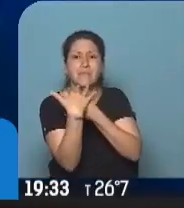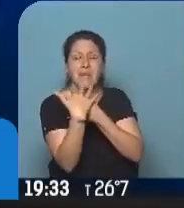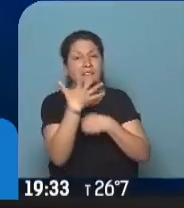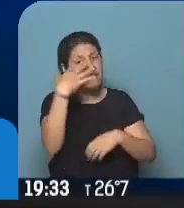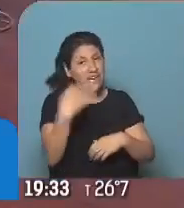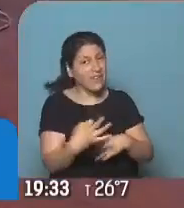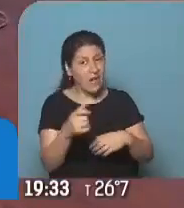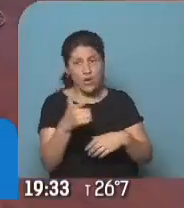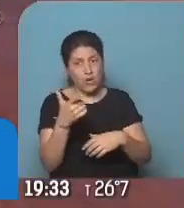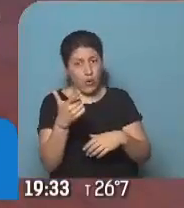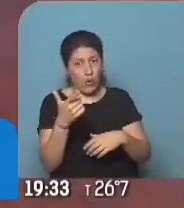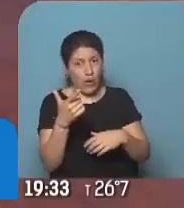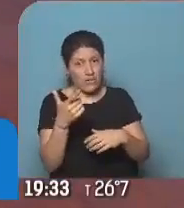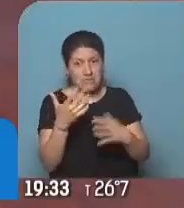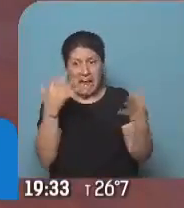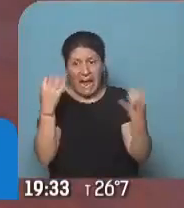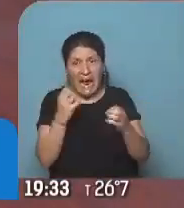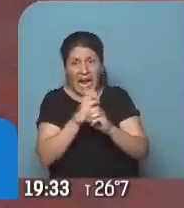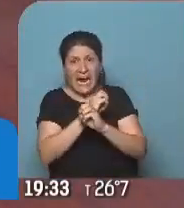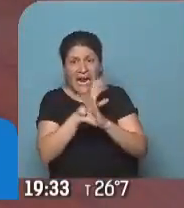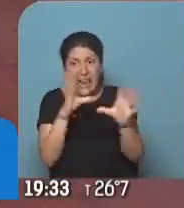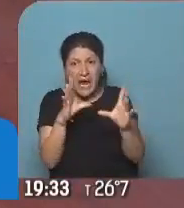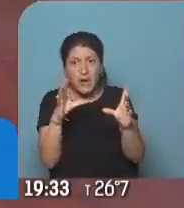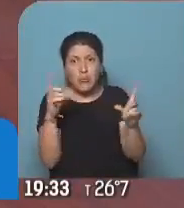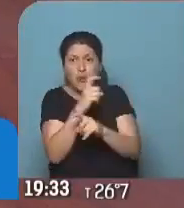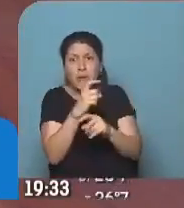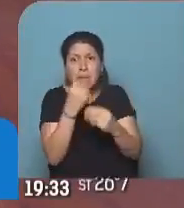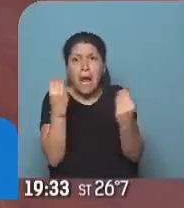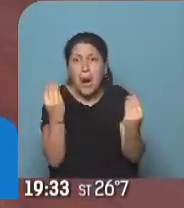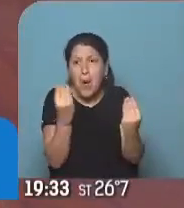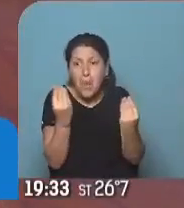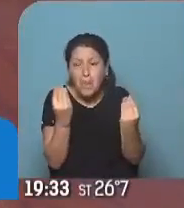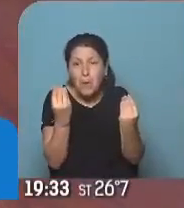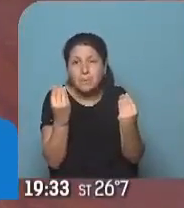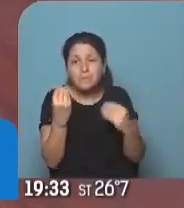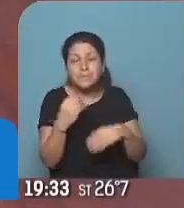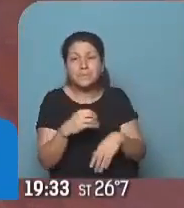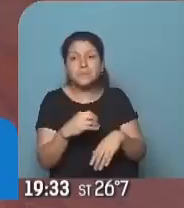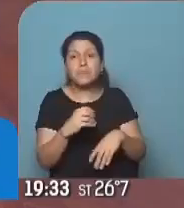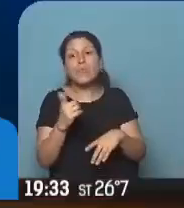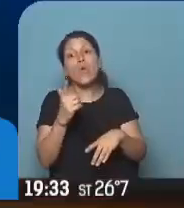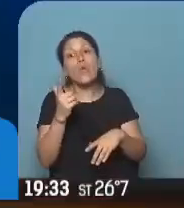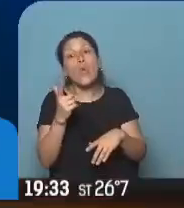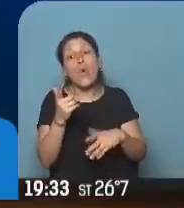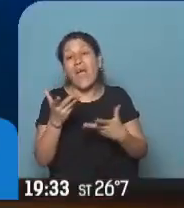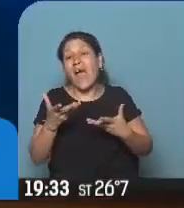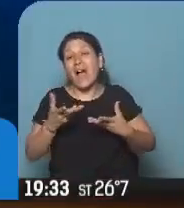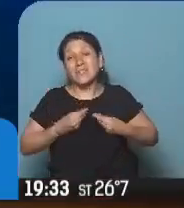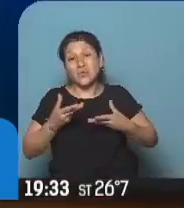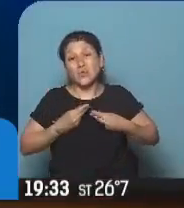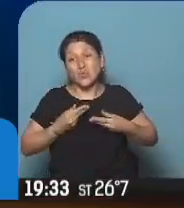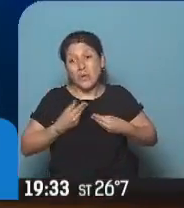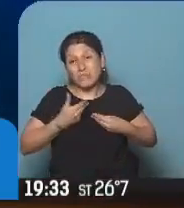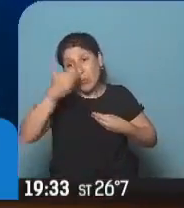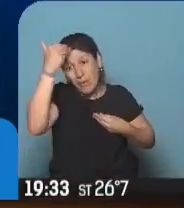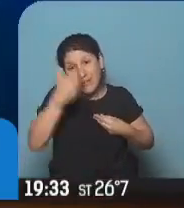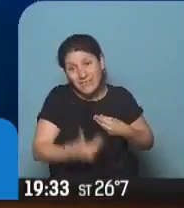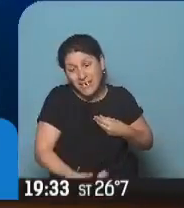diagnóstico claro de la magnitud del problema y que no hay suficiente ayuda humanitaria que esté entrando al país.